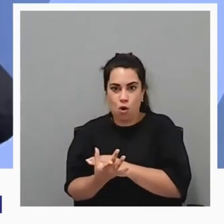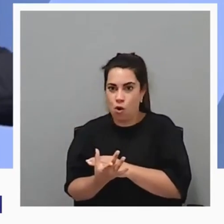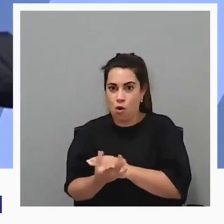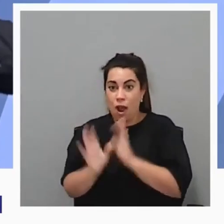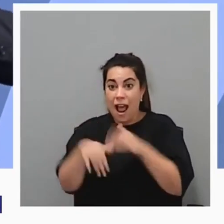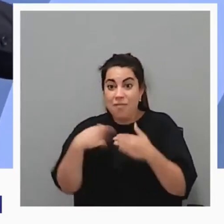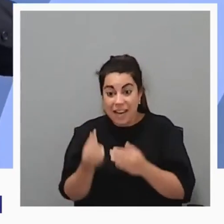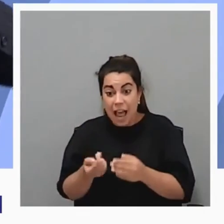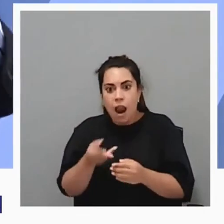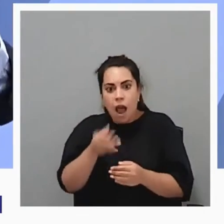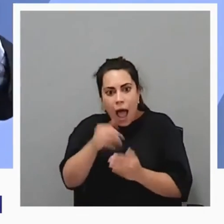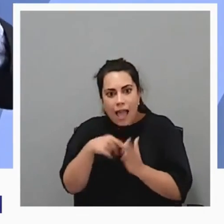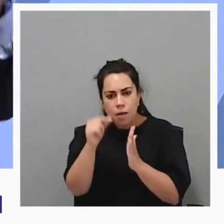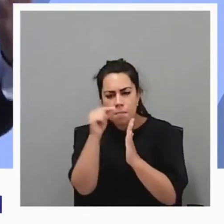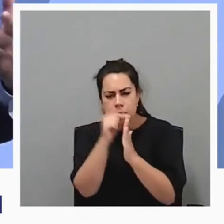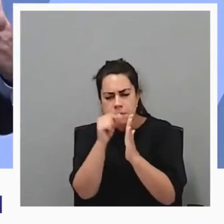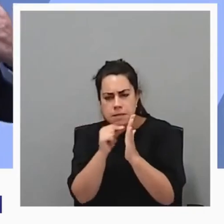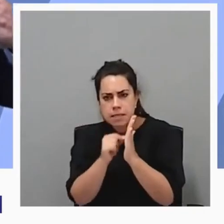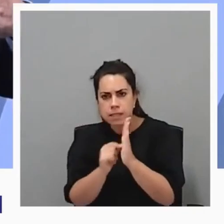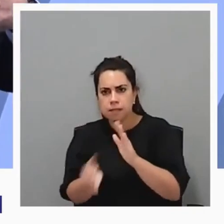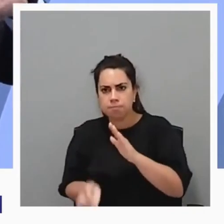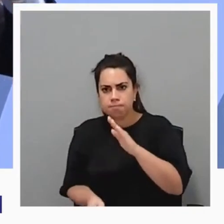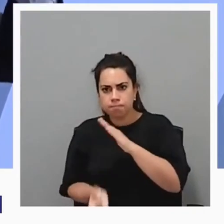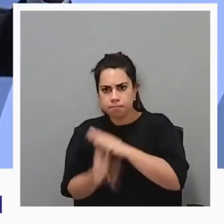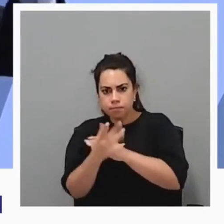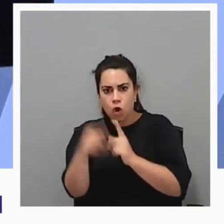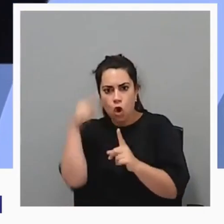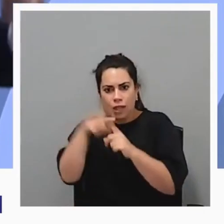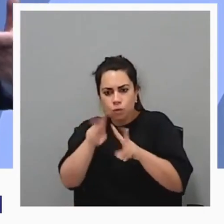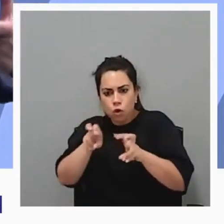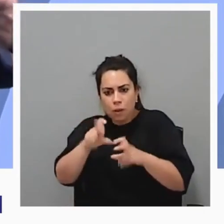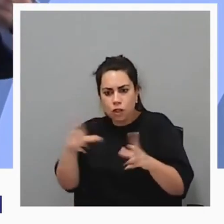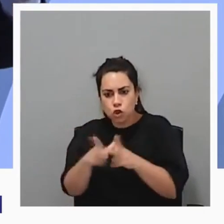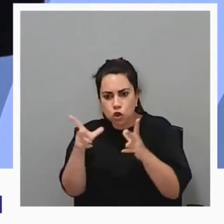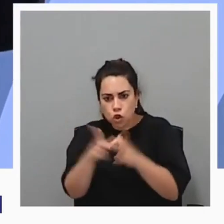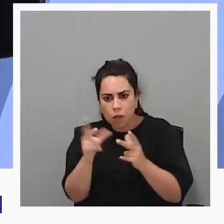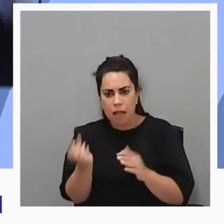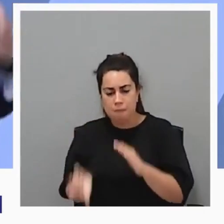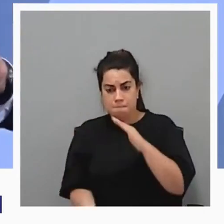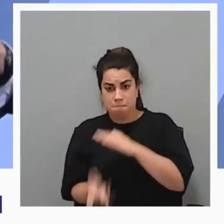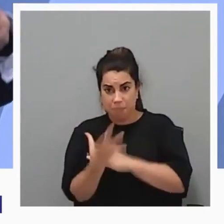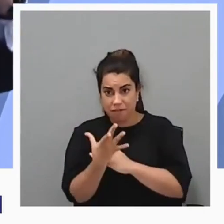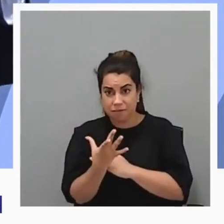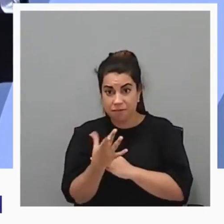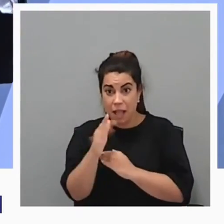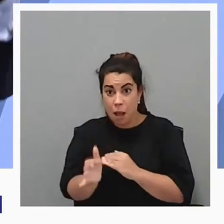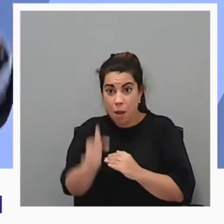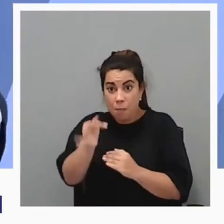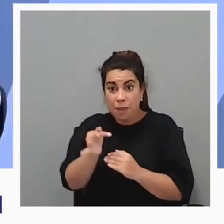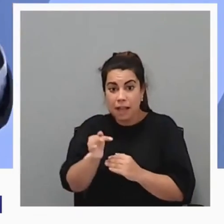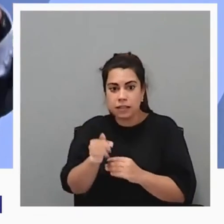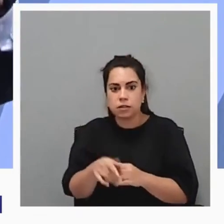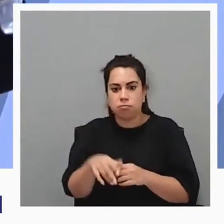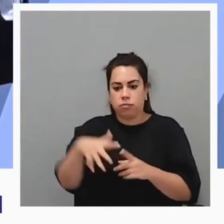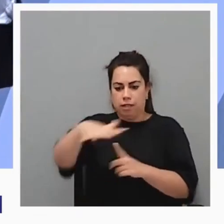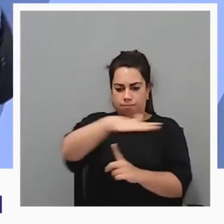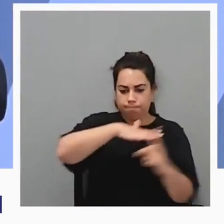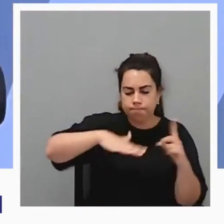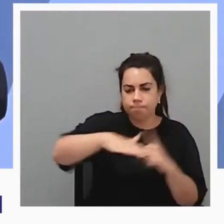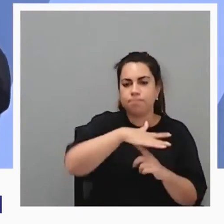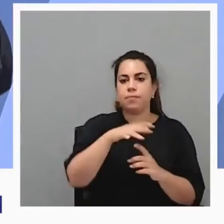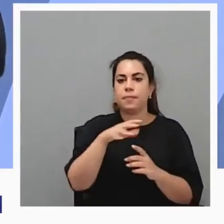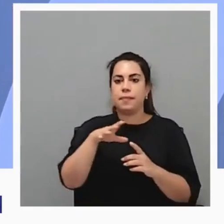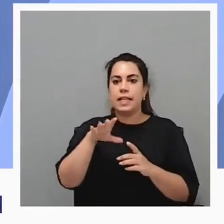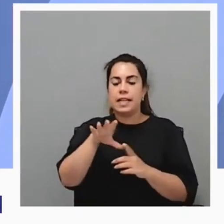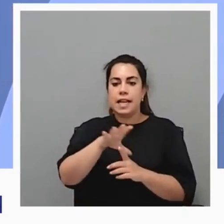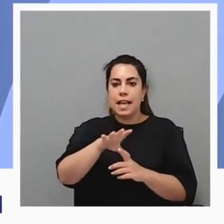social nazca, brote, germine y cree sujetos, entornos, ecosistemas,